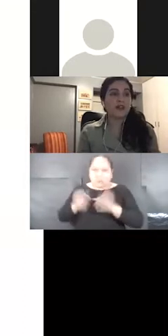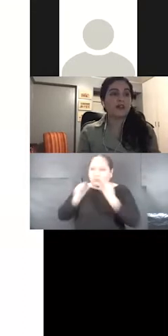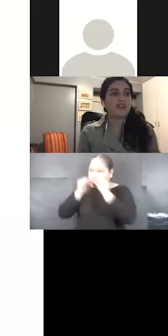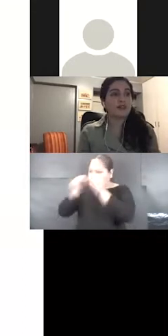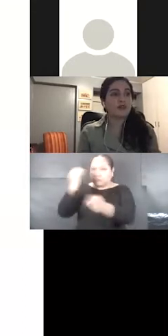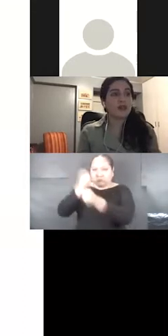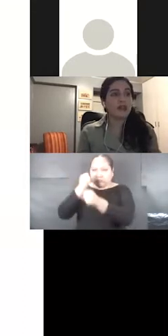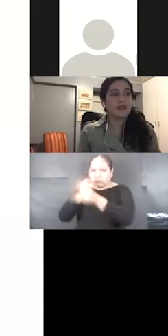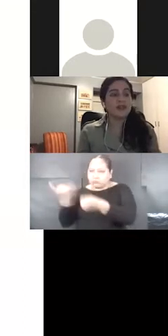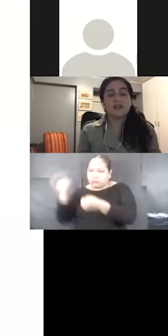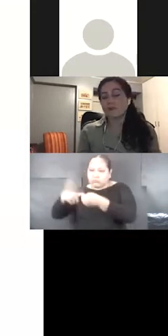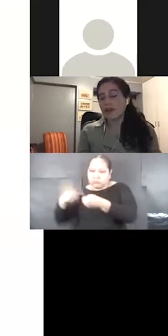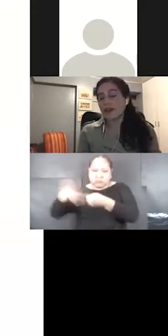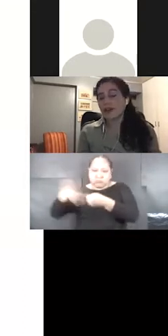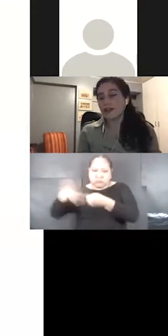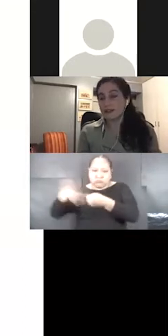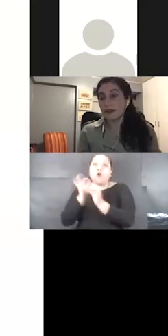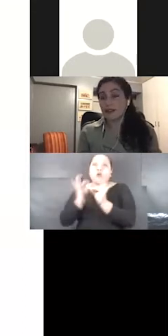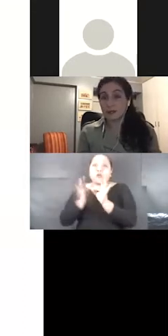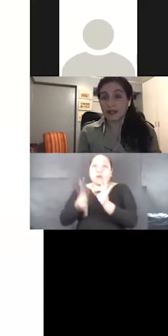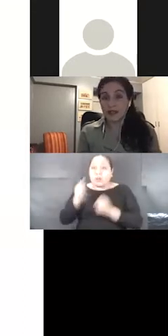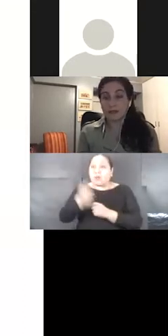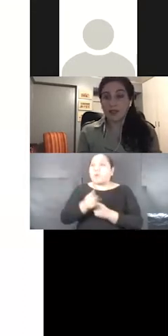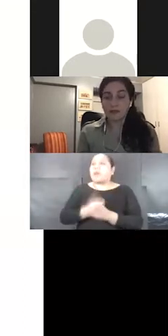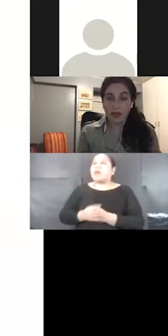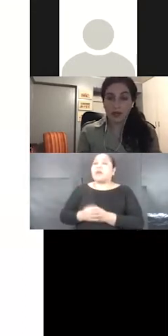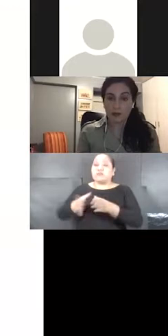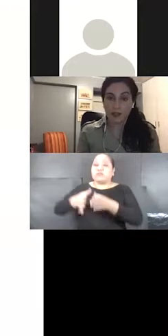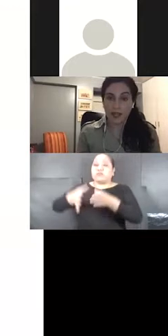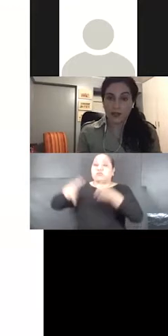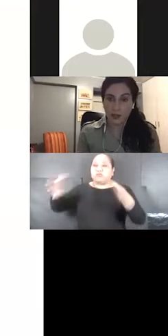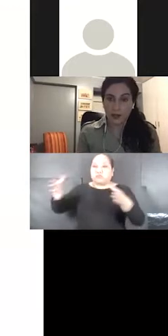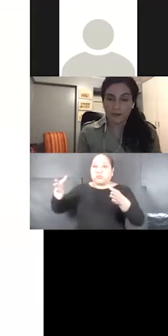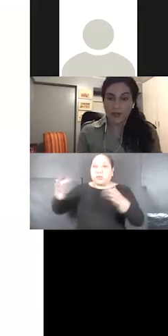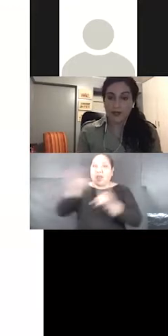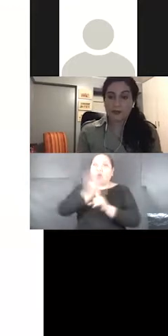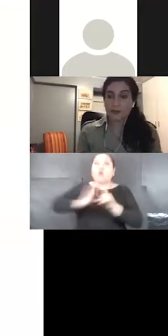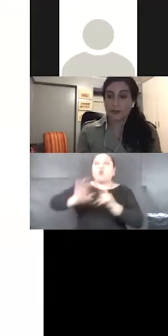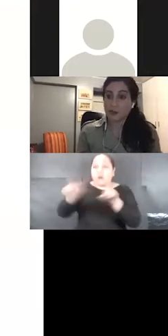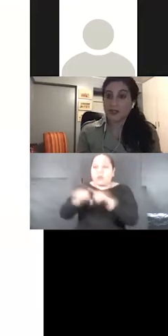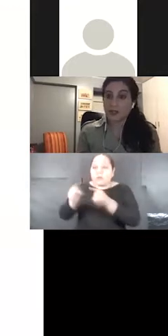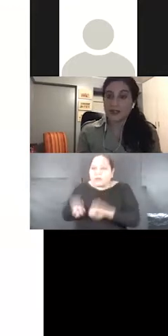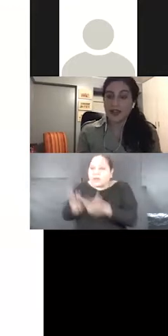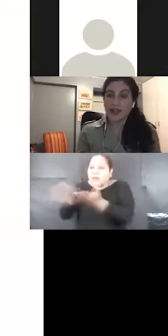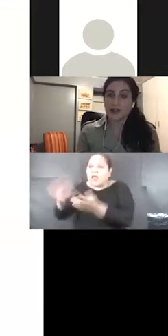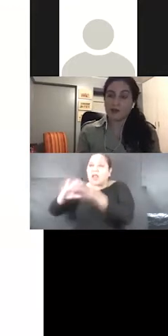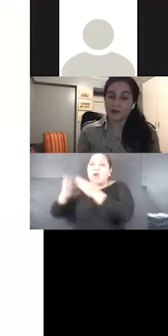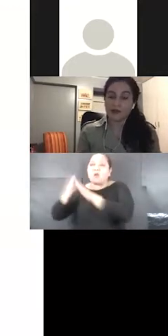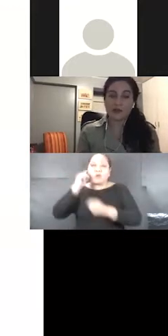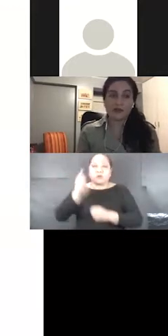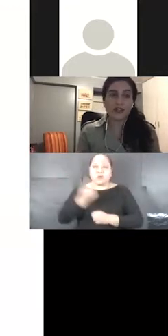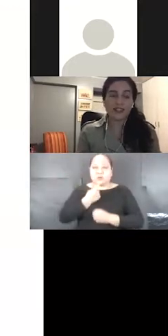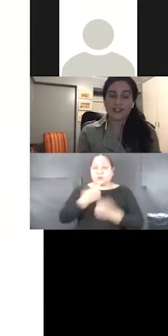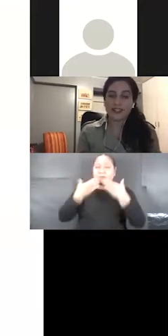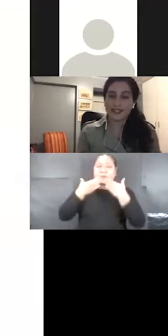trabajando para que la oferta cultural se pueda incrementar también para la comunidad sorda. Bueno, dicho esto, les agradezco